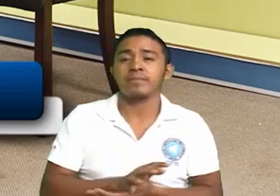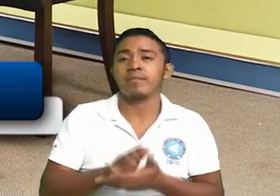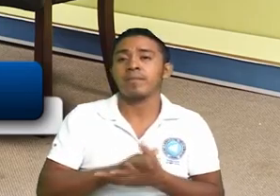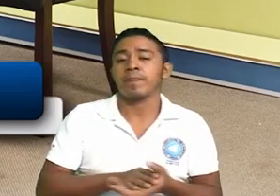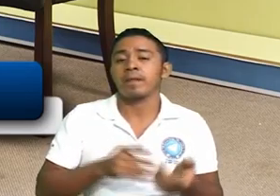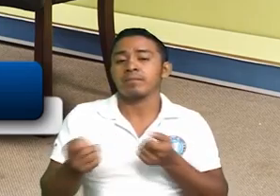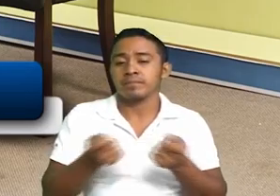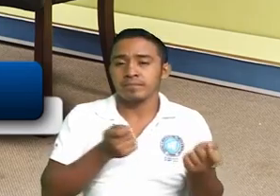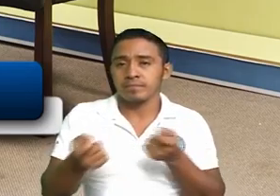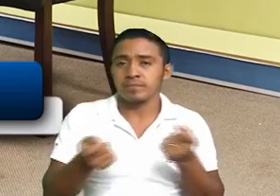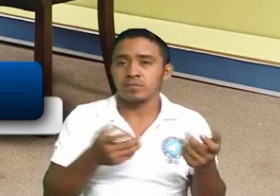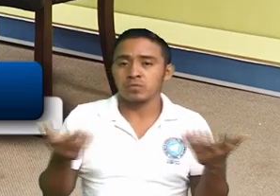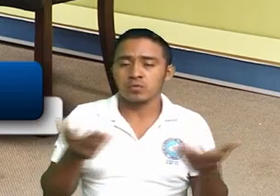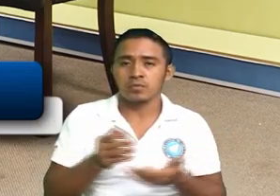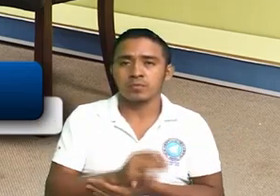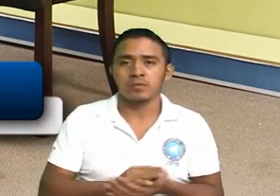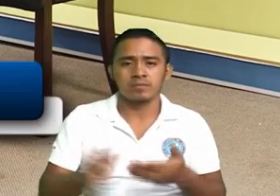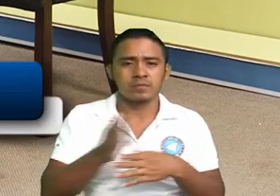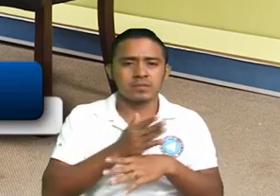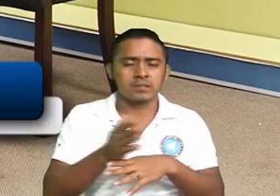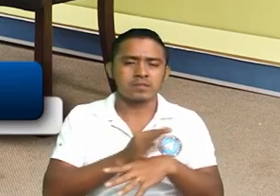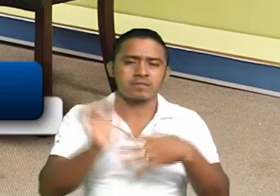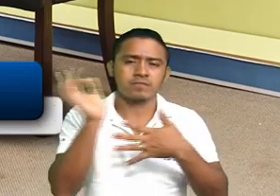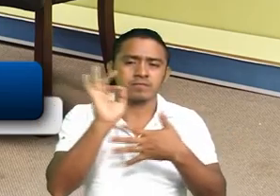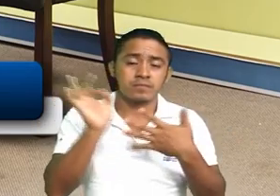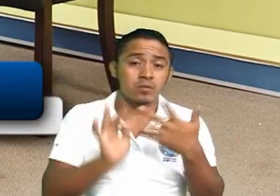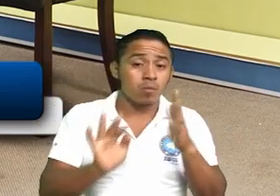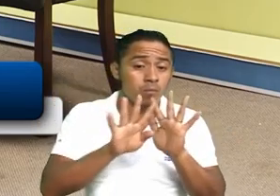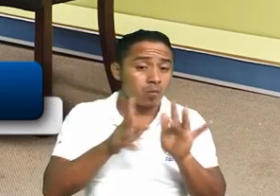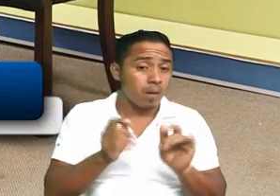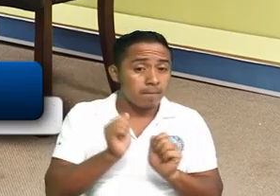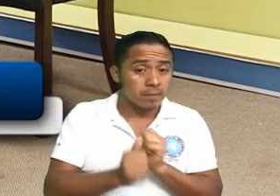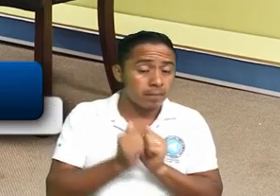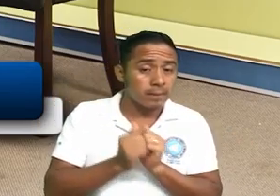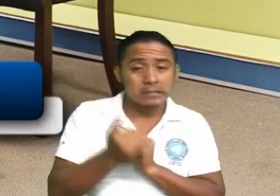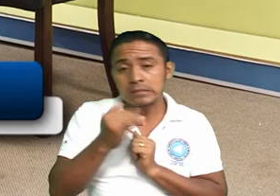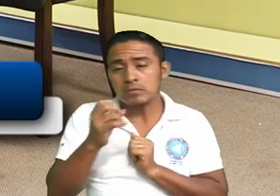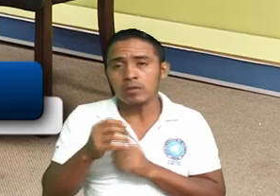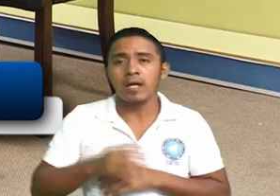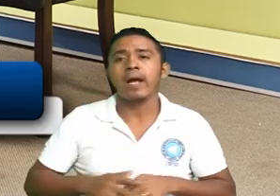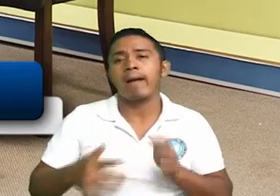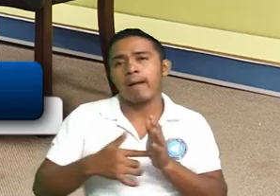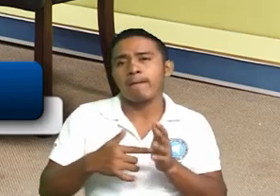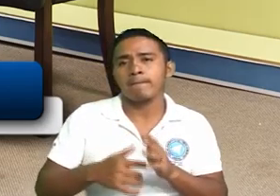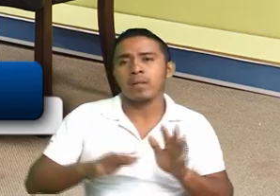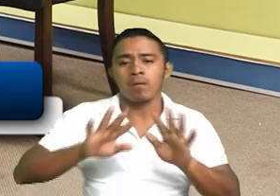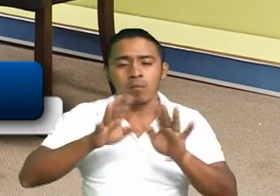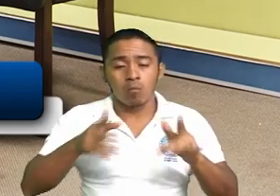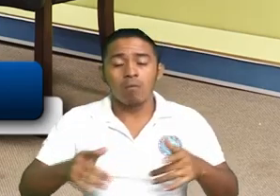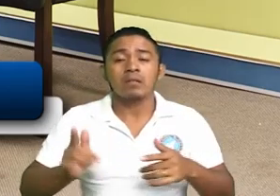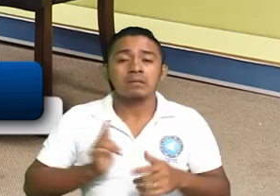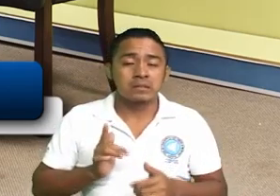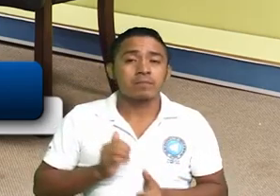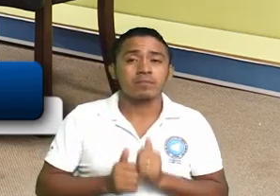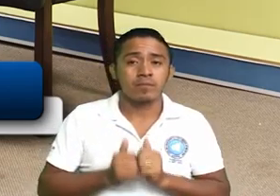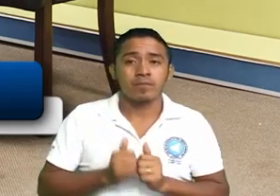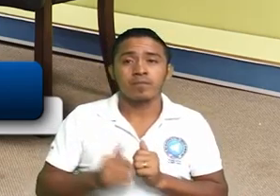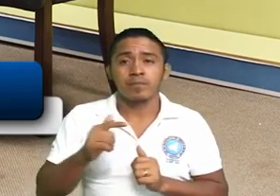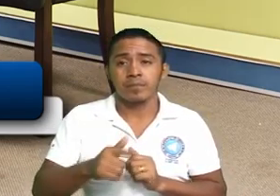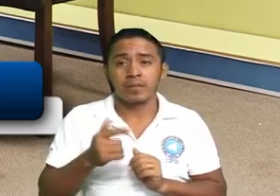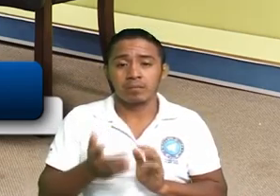unidad hospitalaria, donde semana a semana, a partir de la captación de esta mujer, que es preferente antes de las 6 semanas de